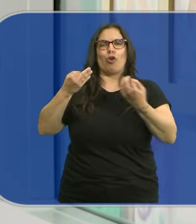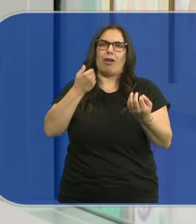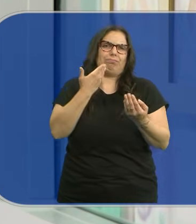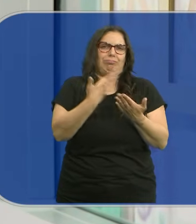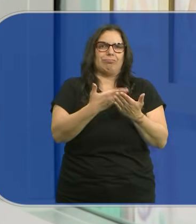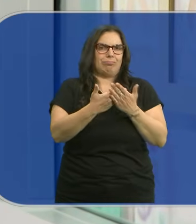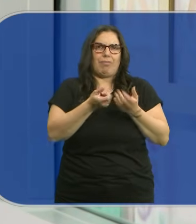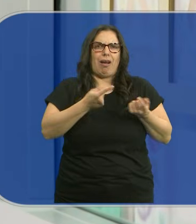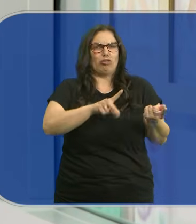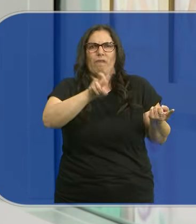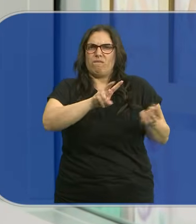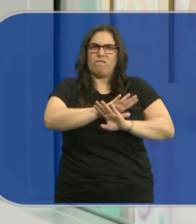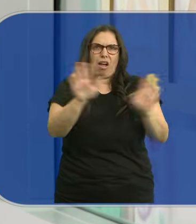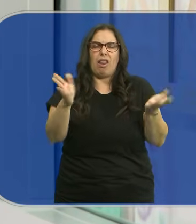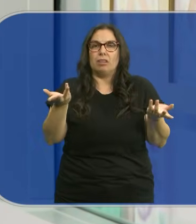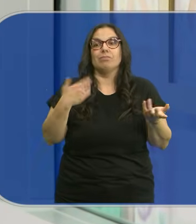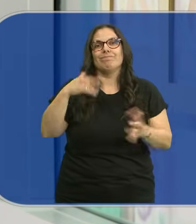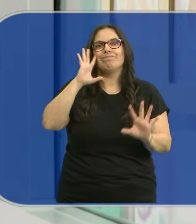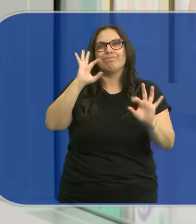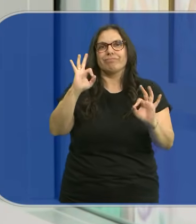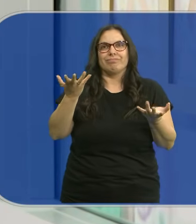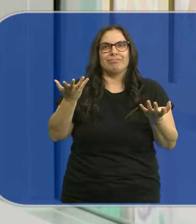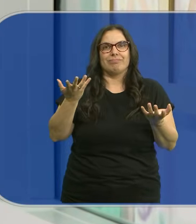gasto, ¿no? Y evidentemente,